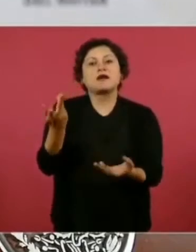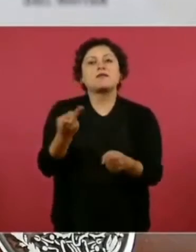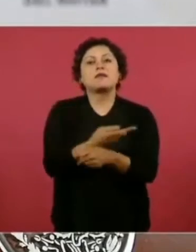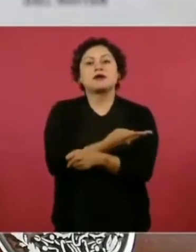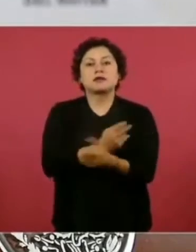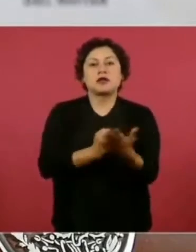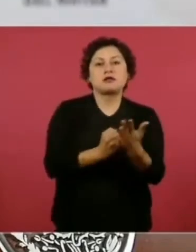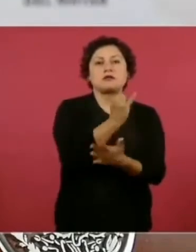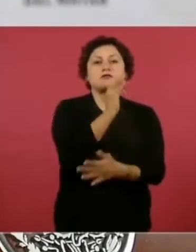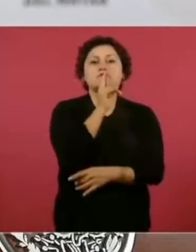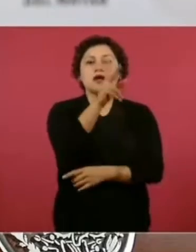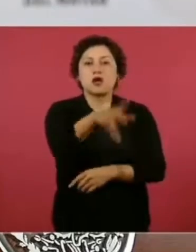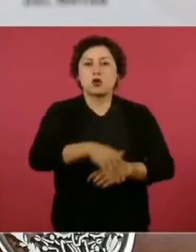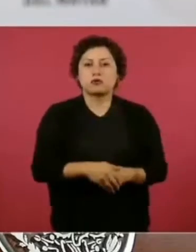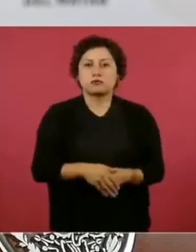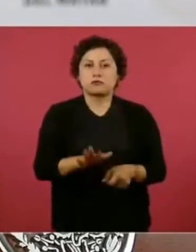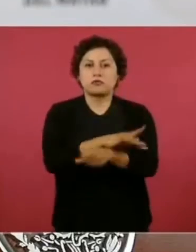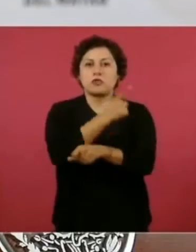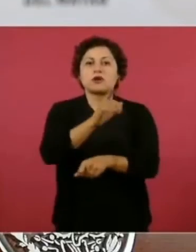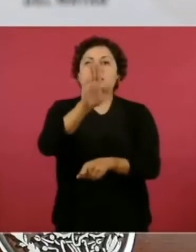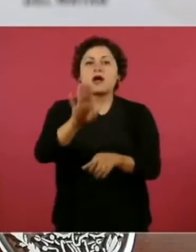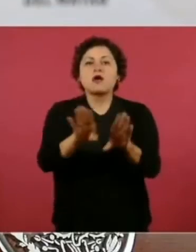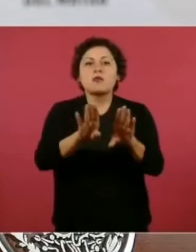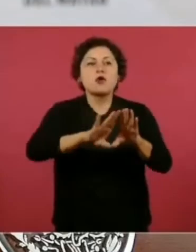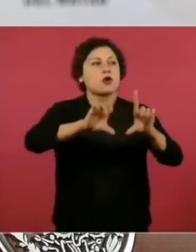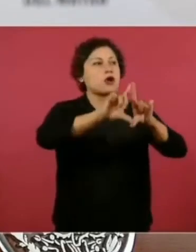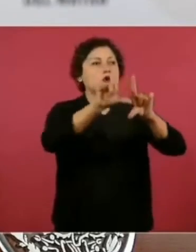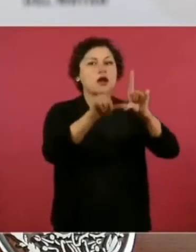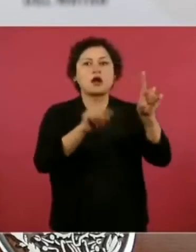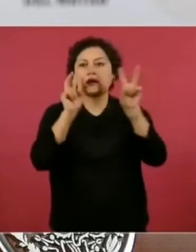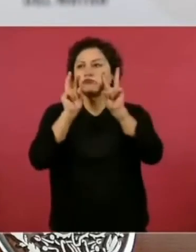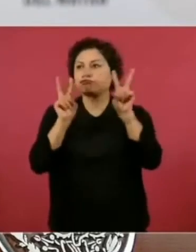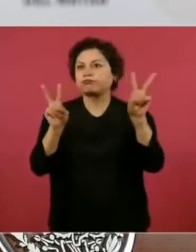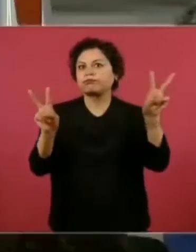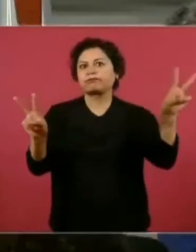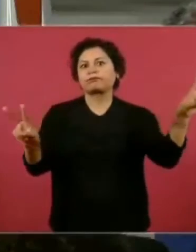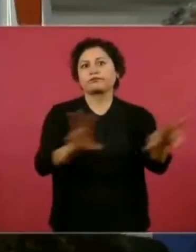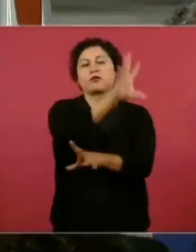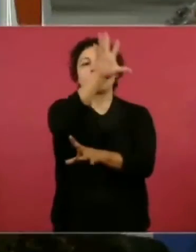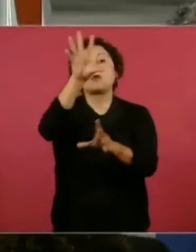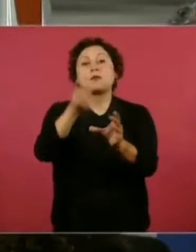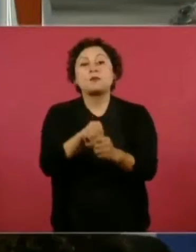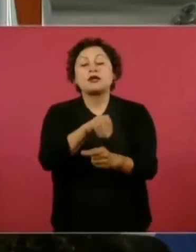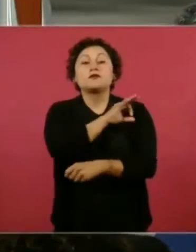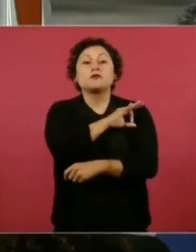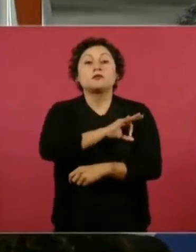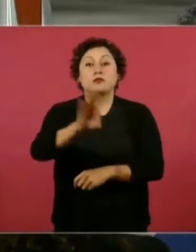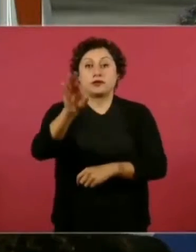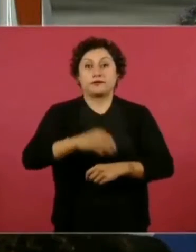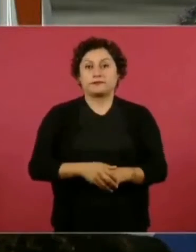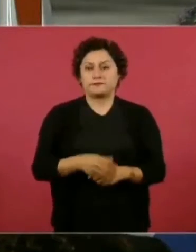Se entera uno de todo lo que está pasando en el país. Esto fue ayer.